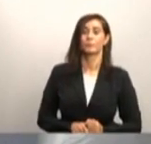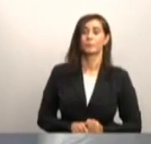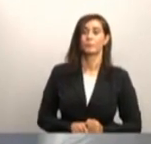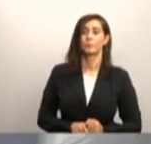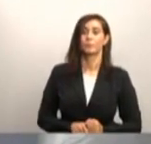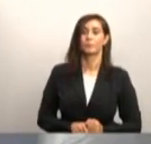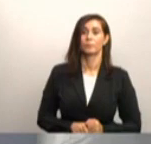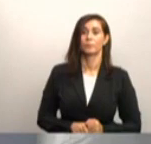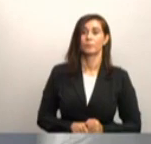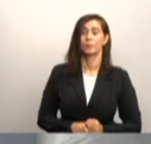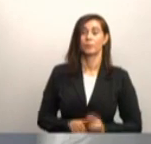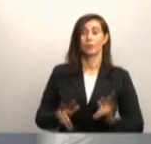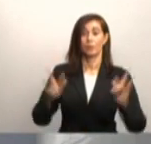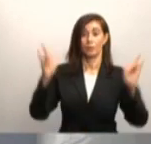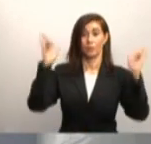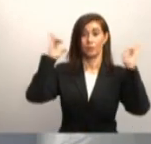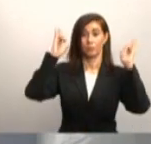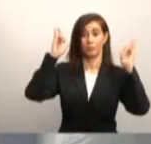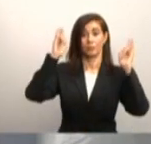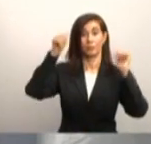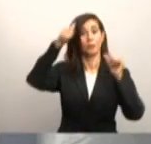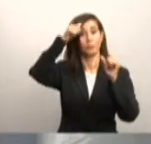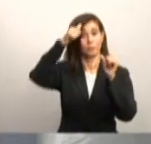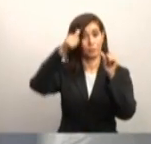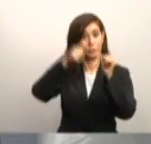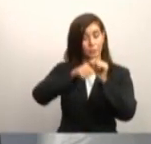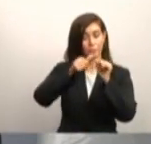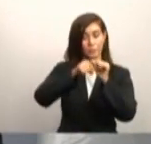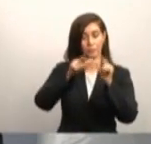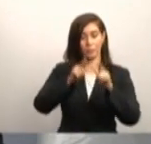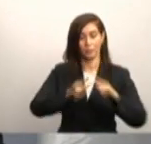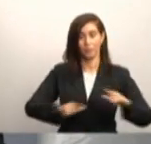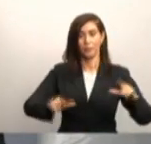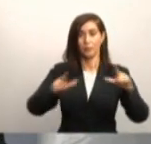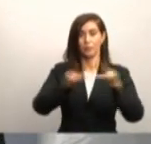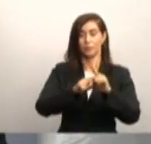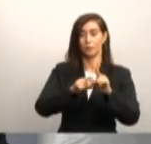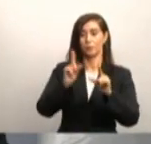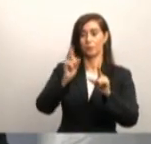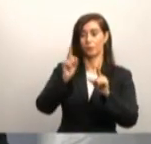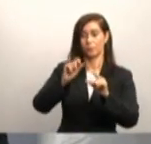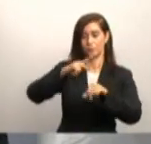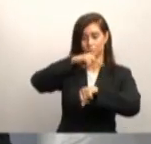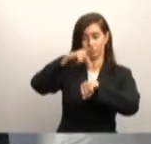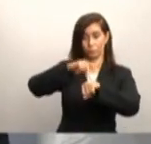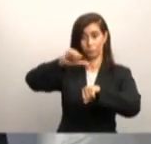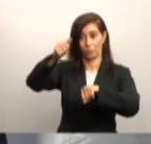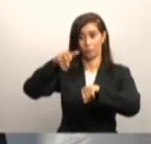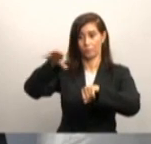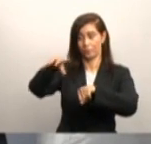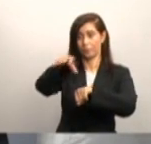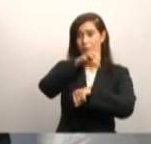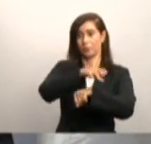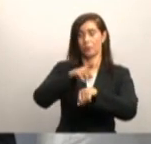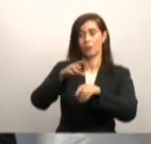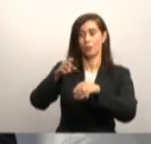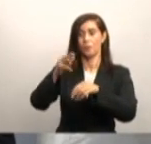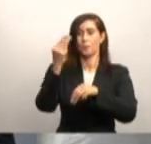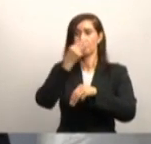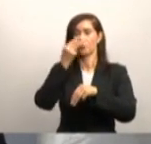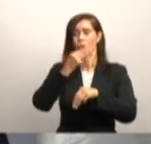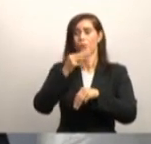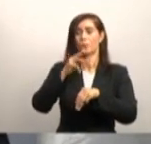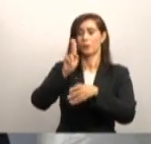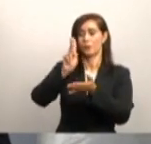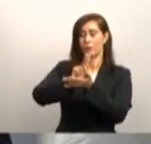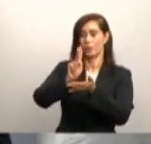digamos, el lugar de recepción de pacientes de La Vega, Moca, Puerto Plata,